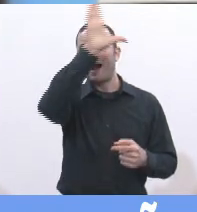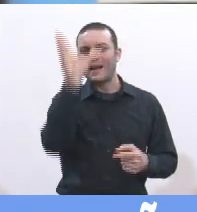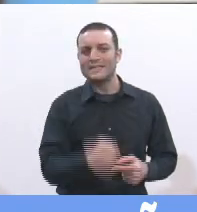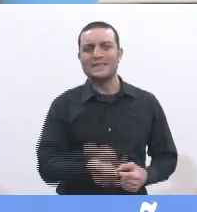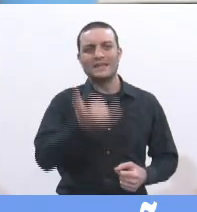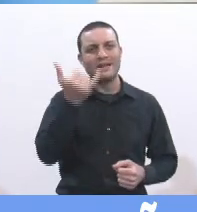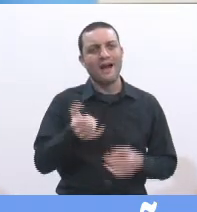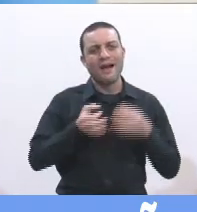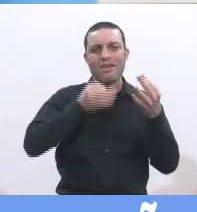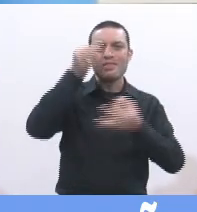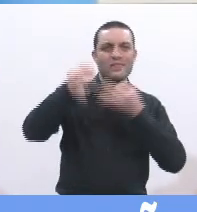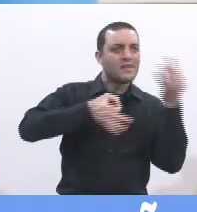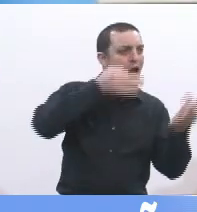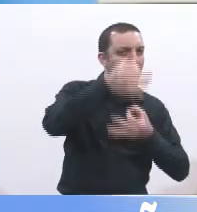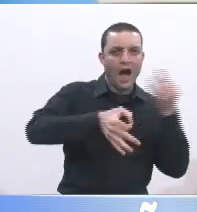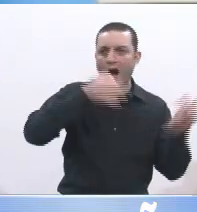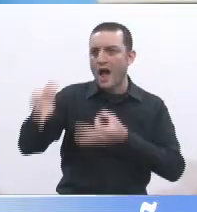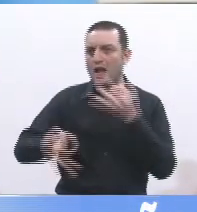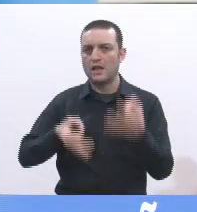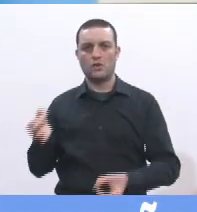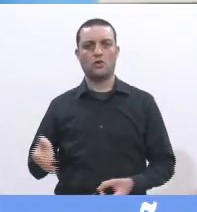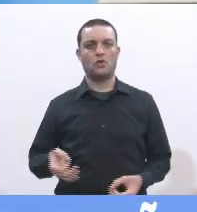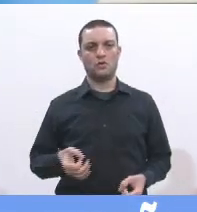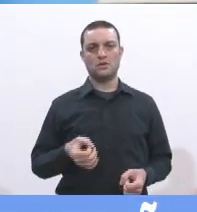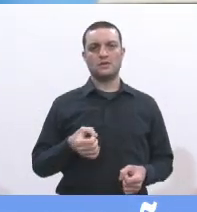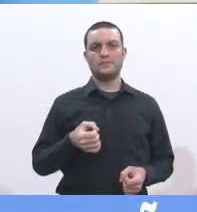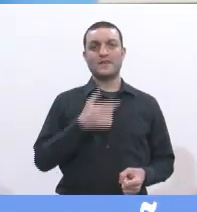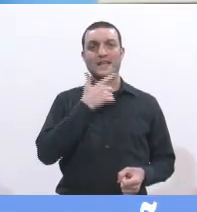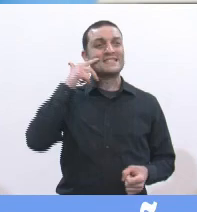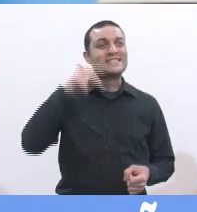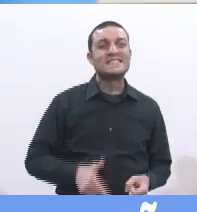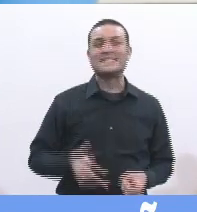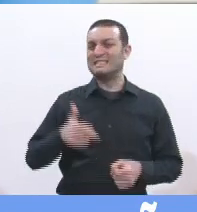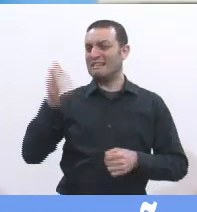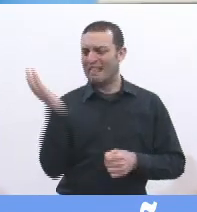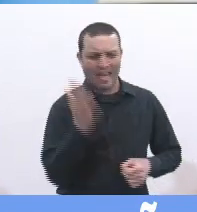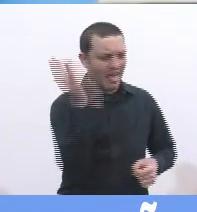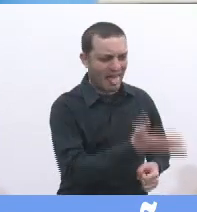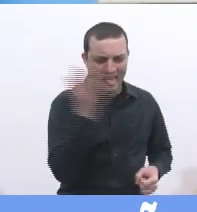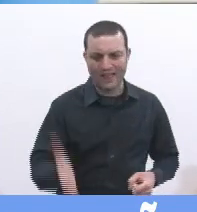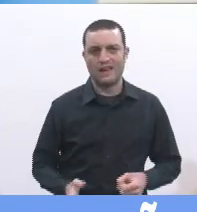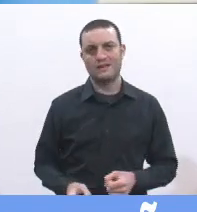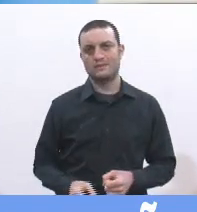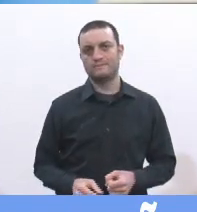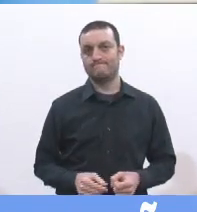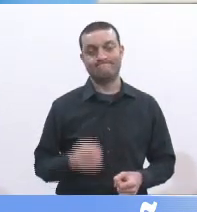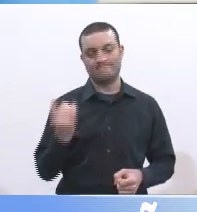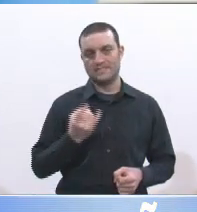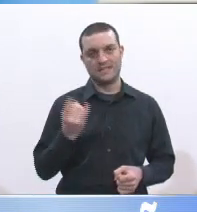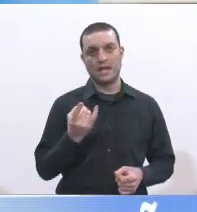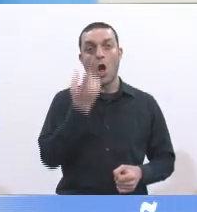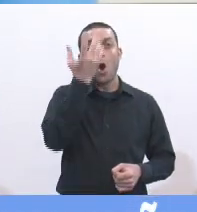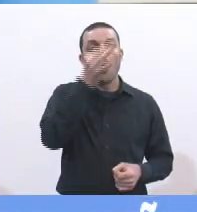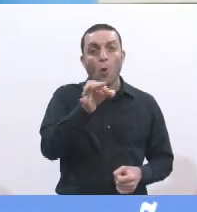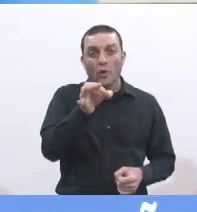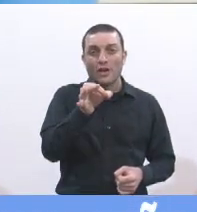los argentinos y sin ningún tipo de revanchismo. Lo único que están haciendo acá es revanchismo político. Es lastimar a un